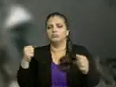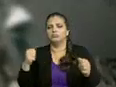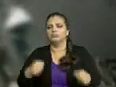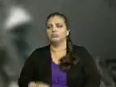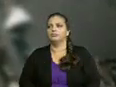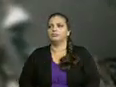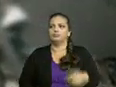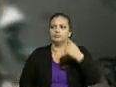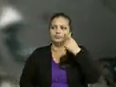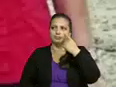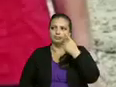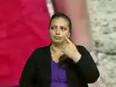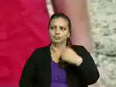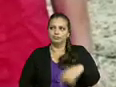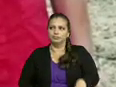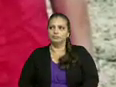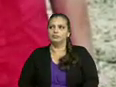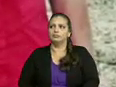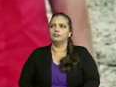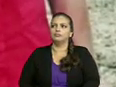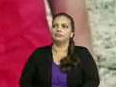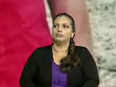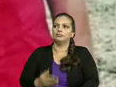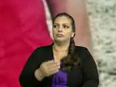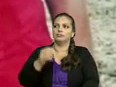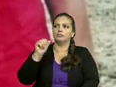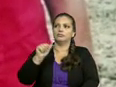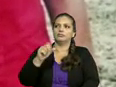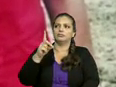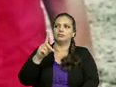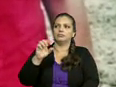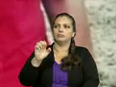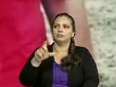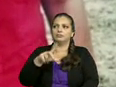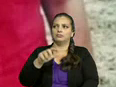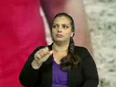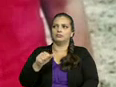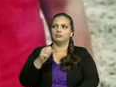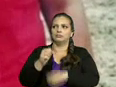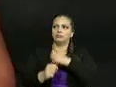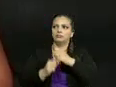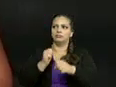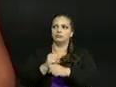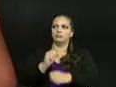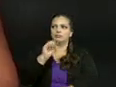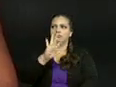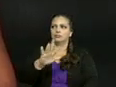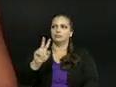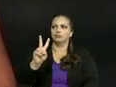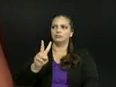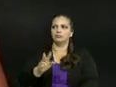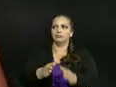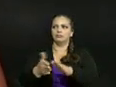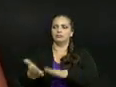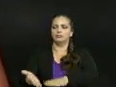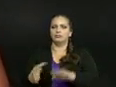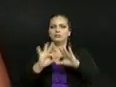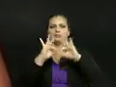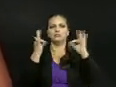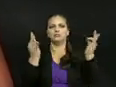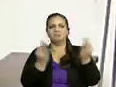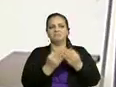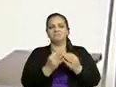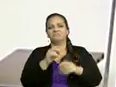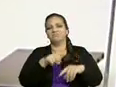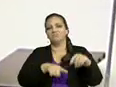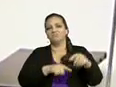consuelo ante un designio. Para familiares y amigos de Adela Baque, de 52 años, no es fácil entender que no estará más con ellos.